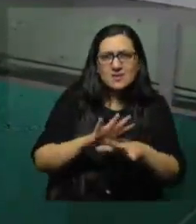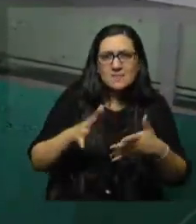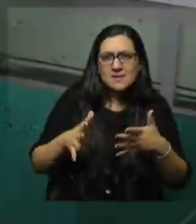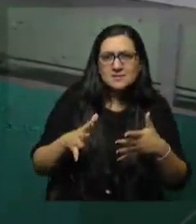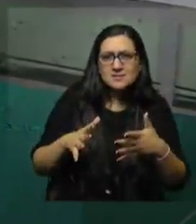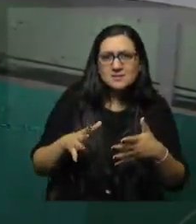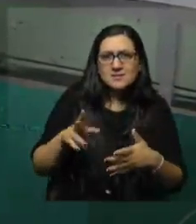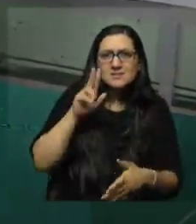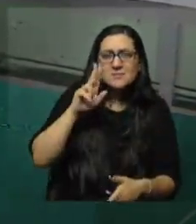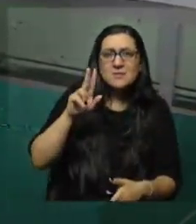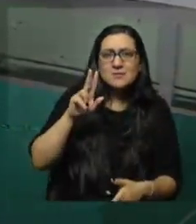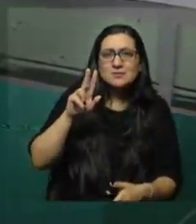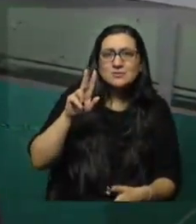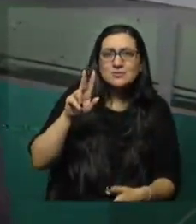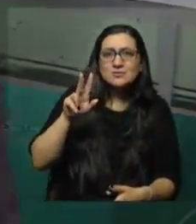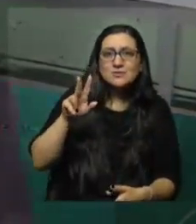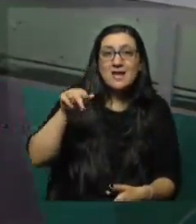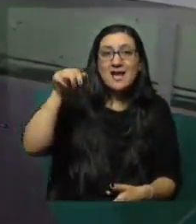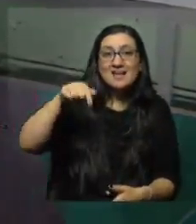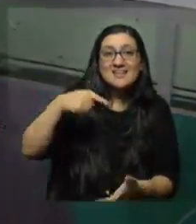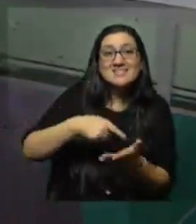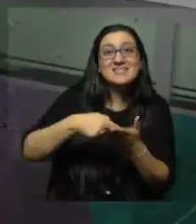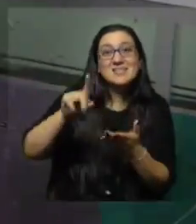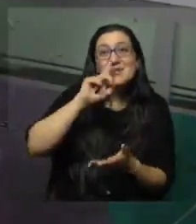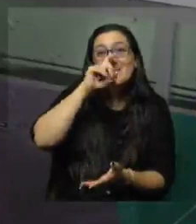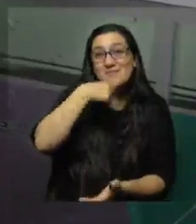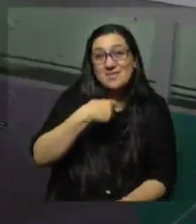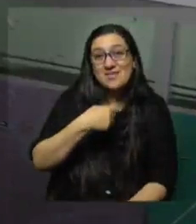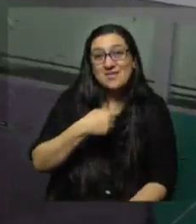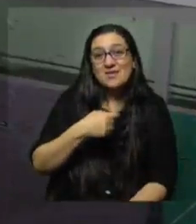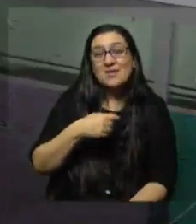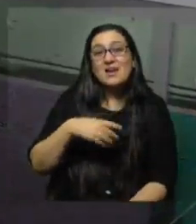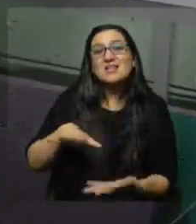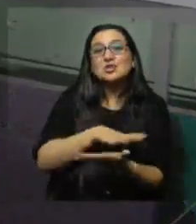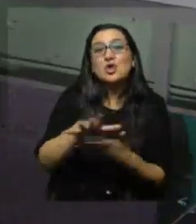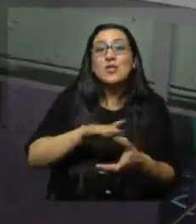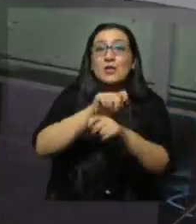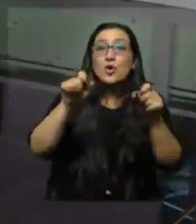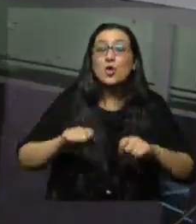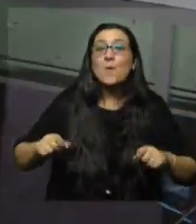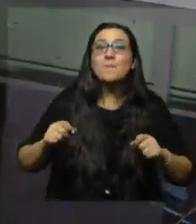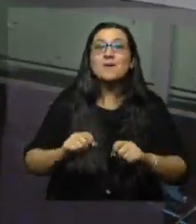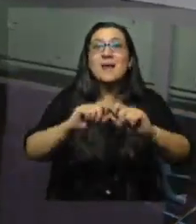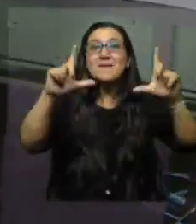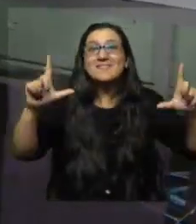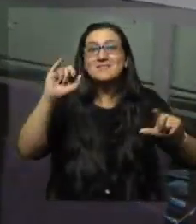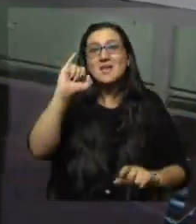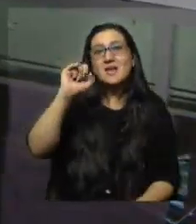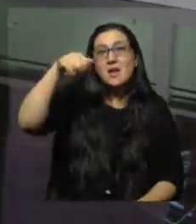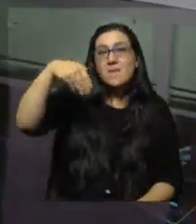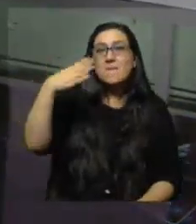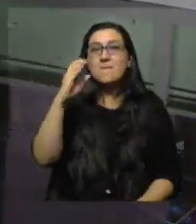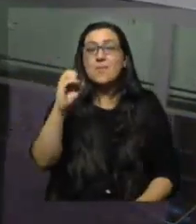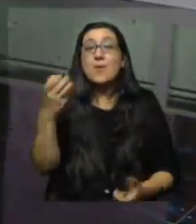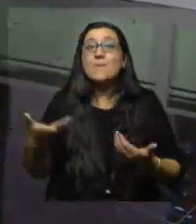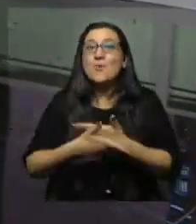Si vemos a ver cómo se está calentando además acá en el centro de Montevideo, en el cordón, porque la pantalla del INPO va a transmitir el partido y me